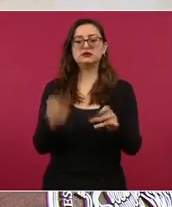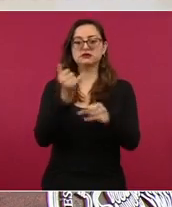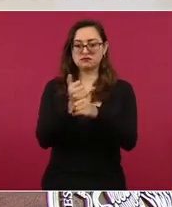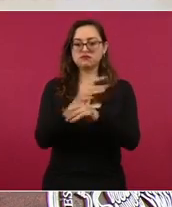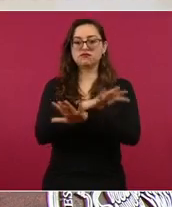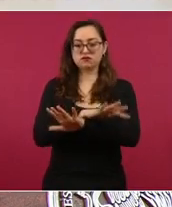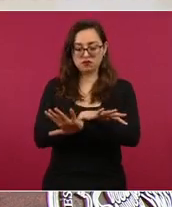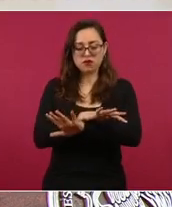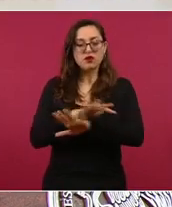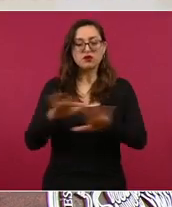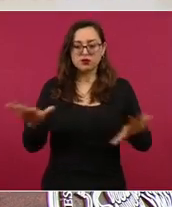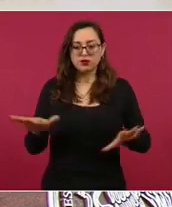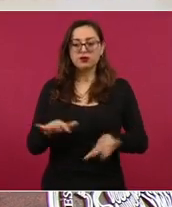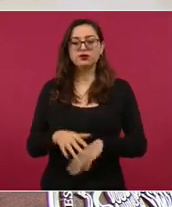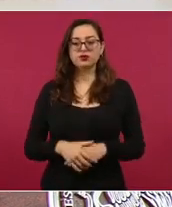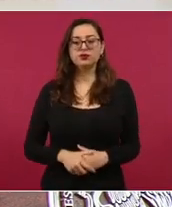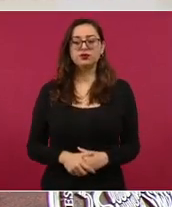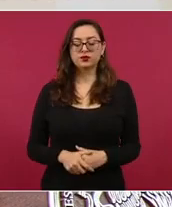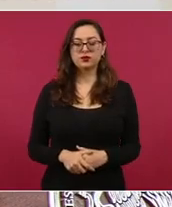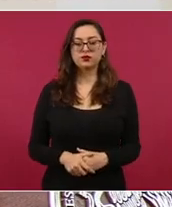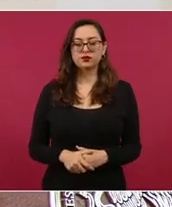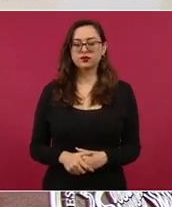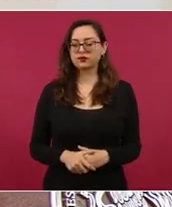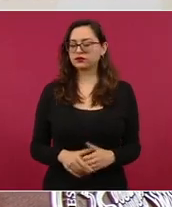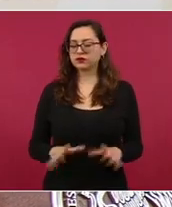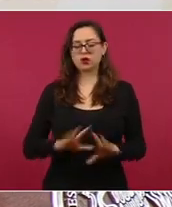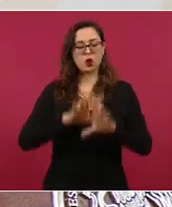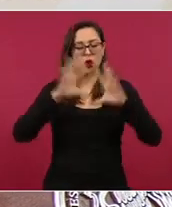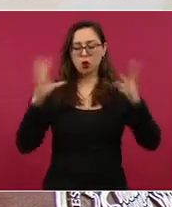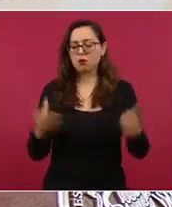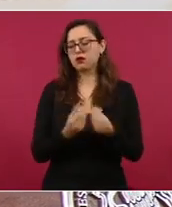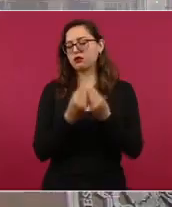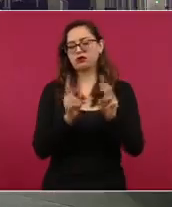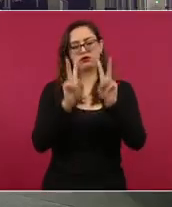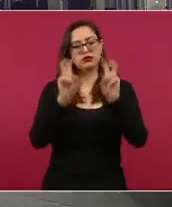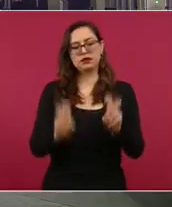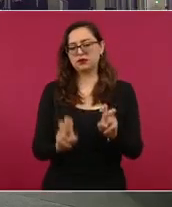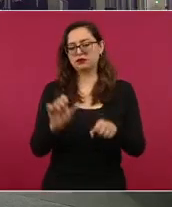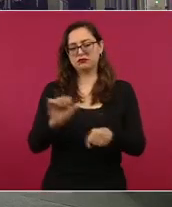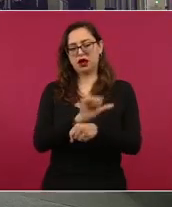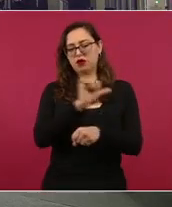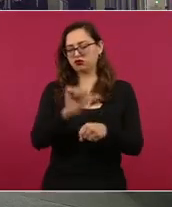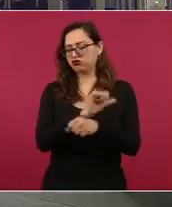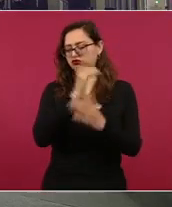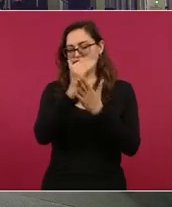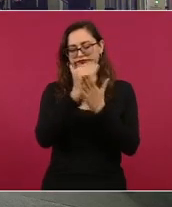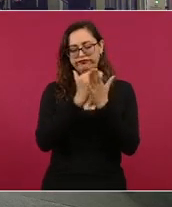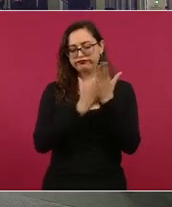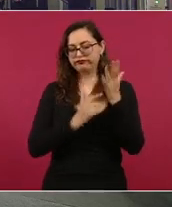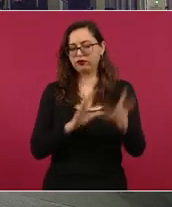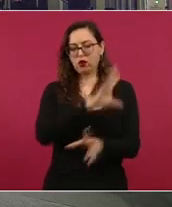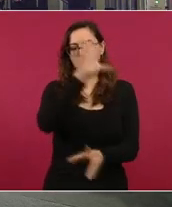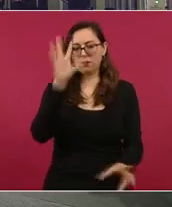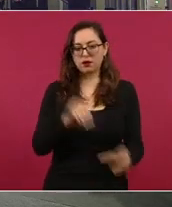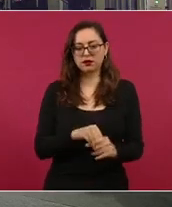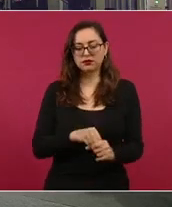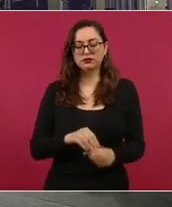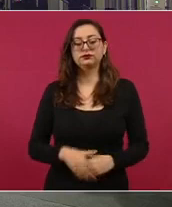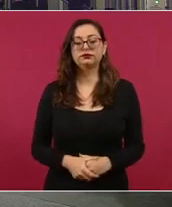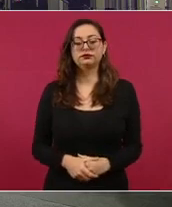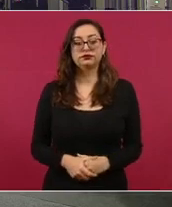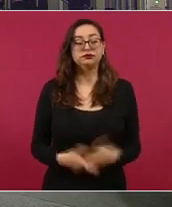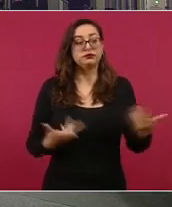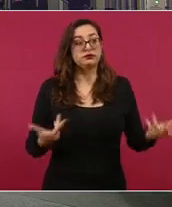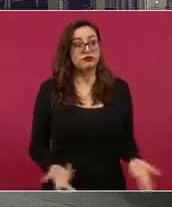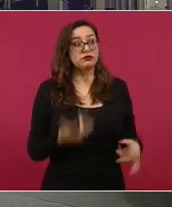sobre todo lo que tiene que ver con la regularización de los vehículos. Y ahí se va a informar si se va a